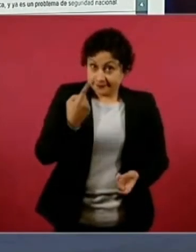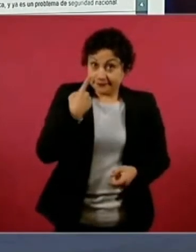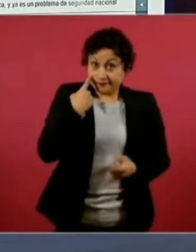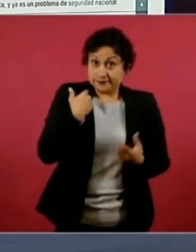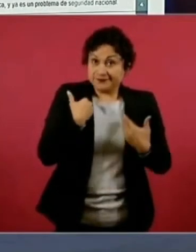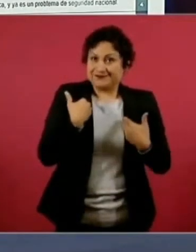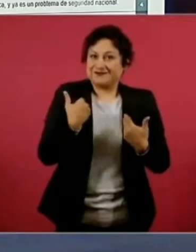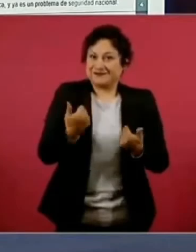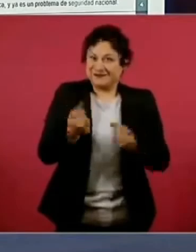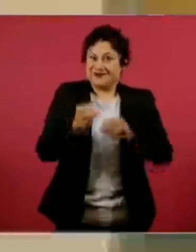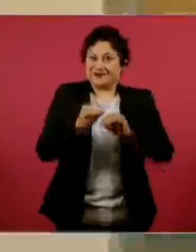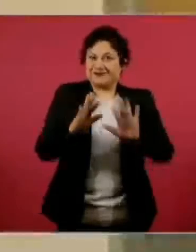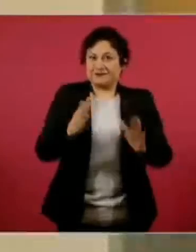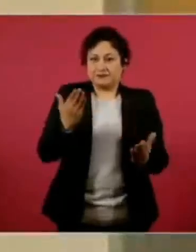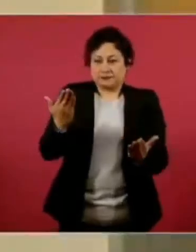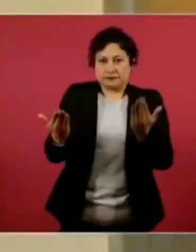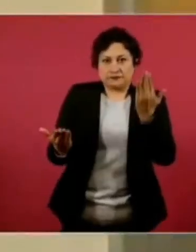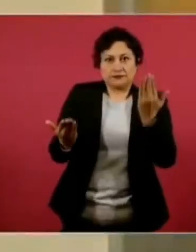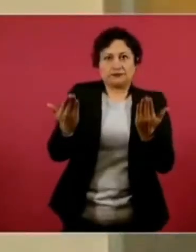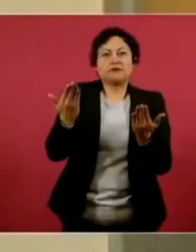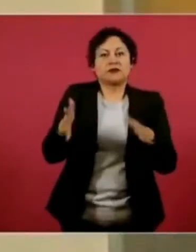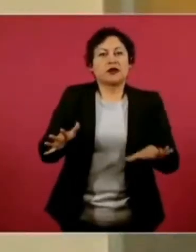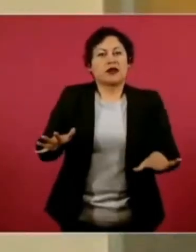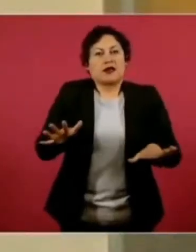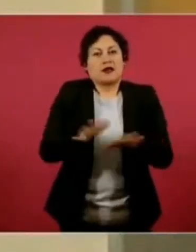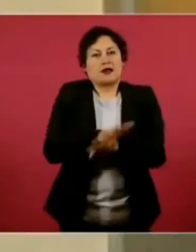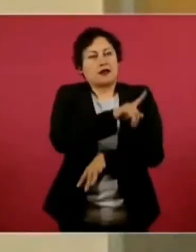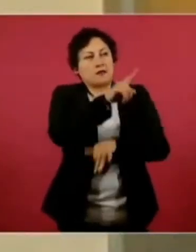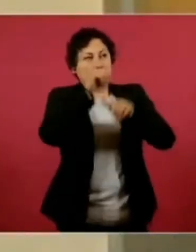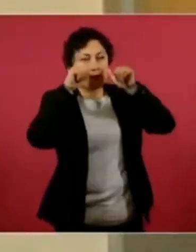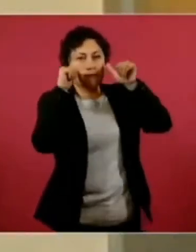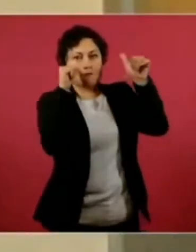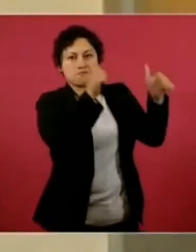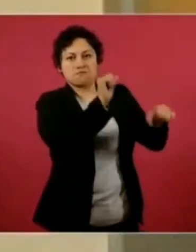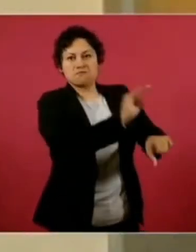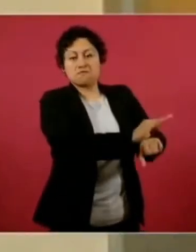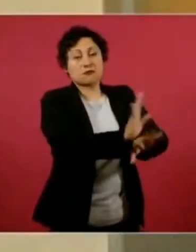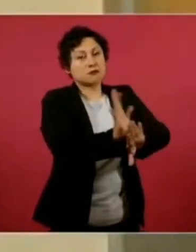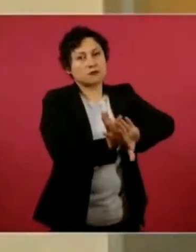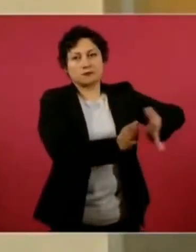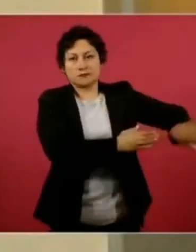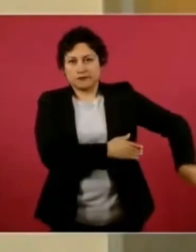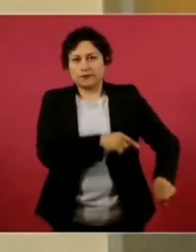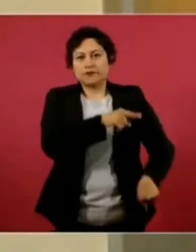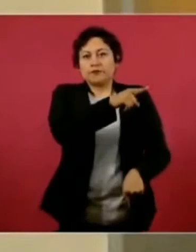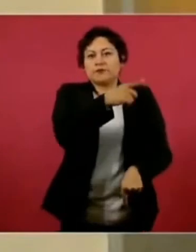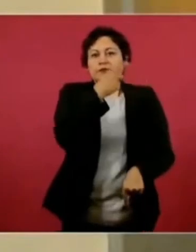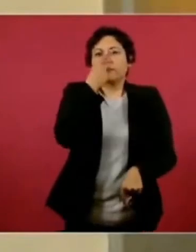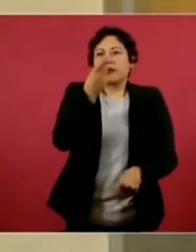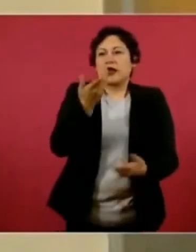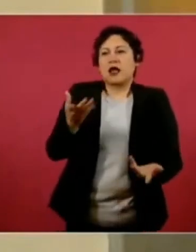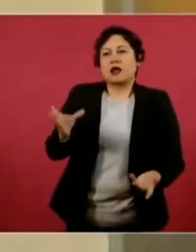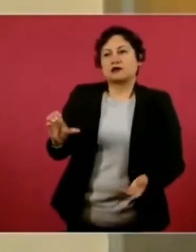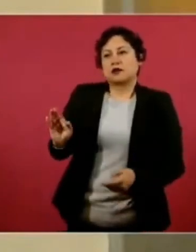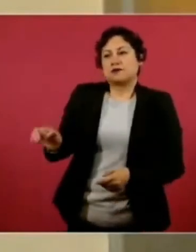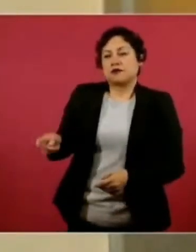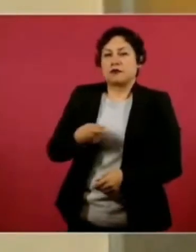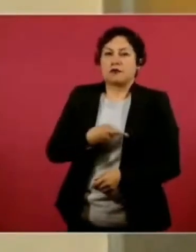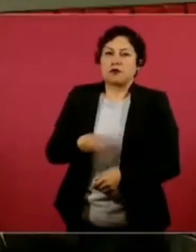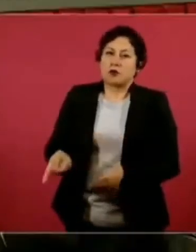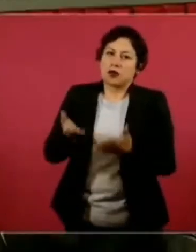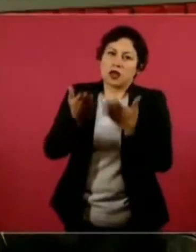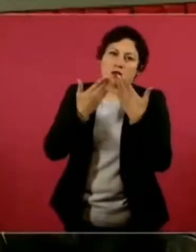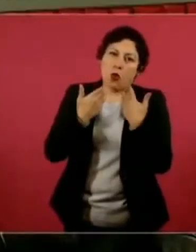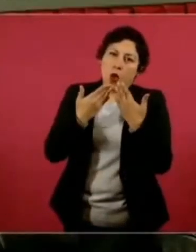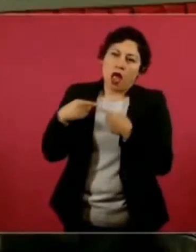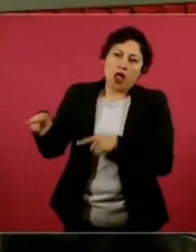una conclusión bajo esta mirada, que es, pues a CFE no le alcanza, necesita ayuda, por lo tanto necesitamos de los